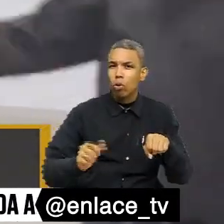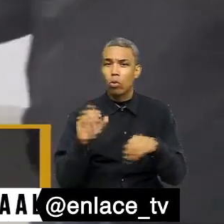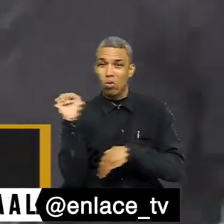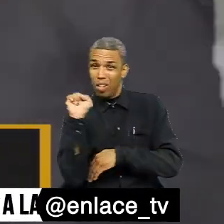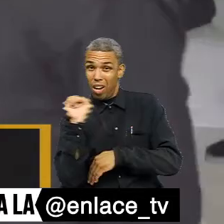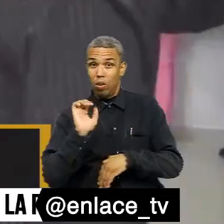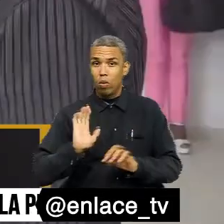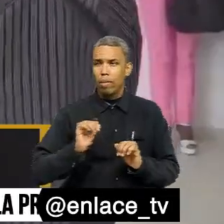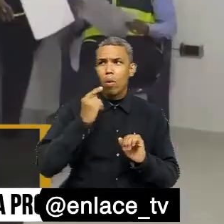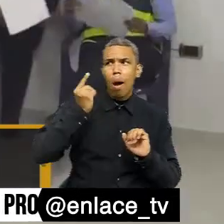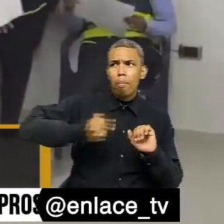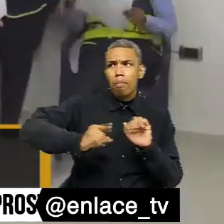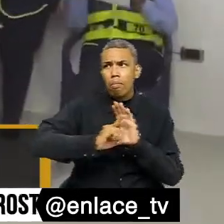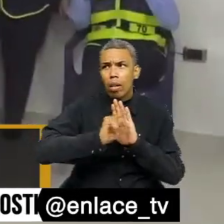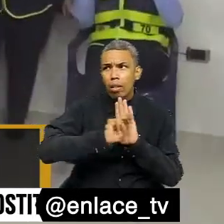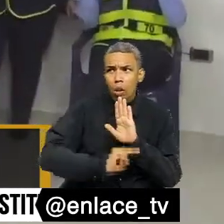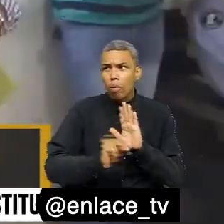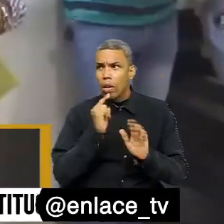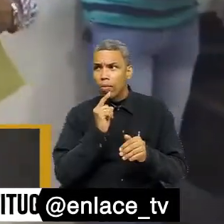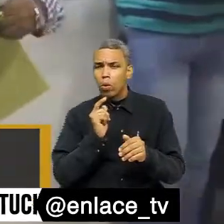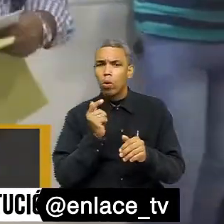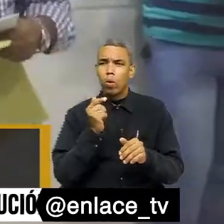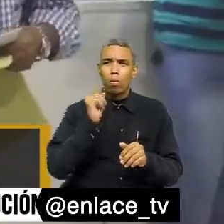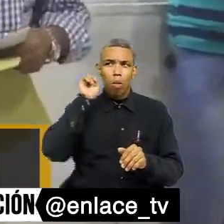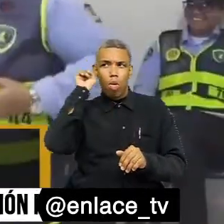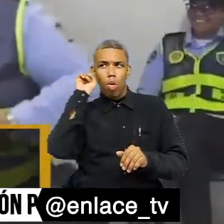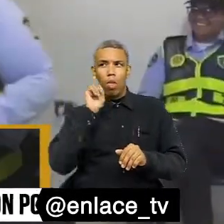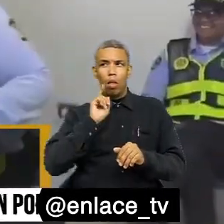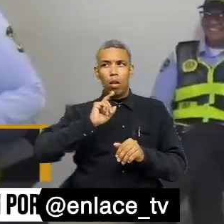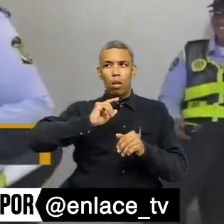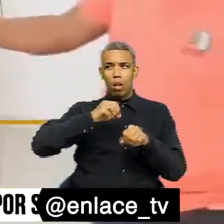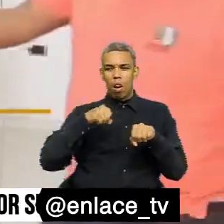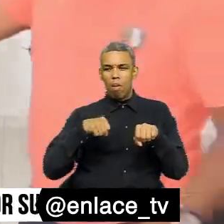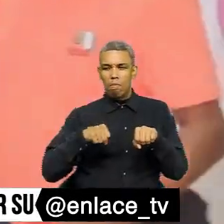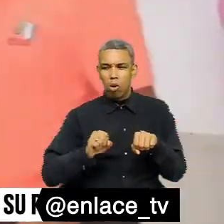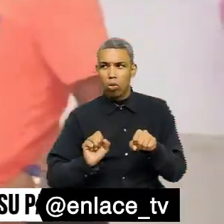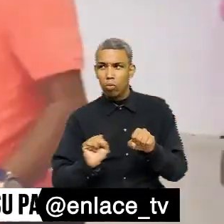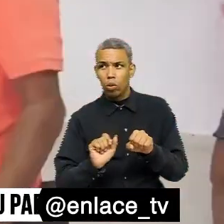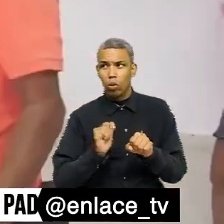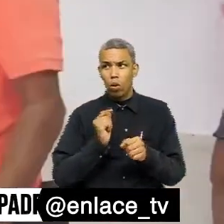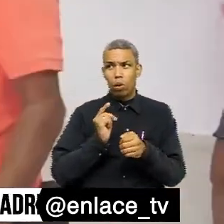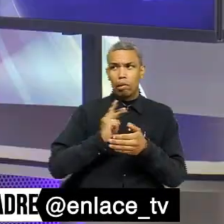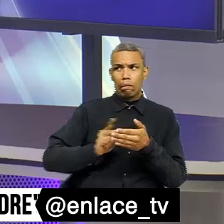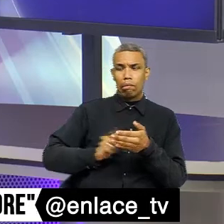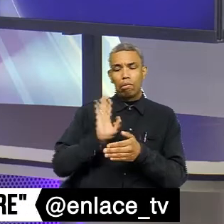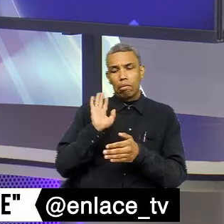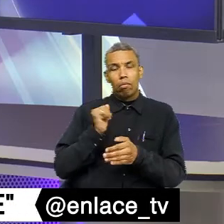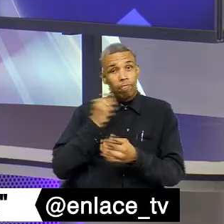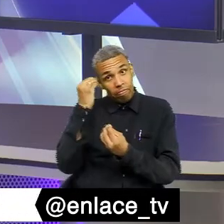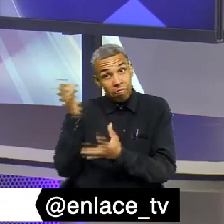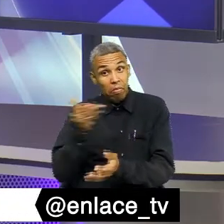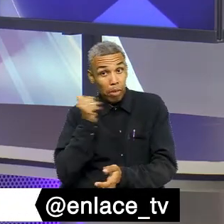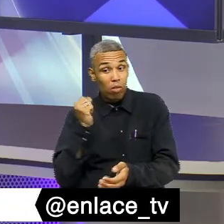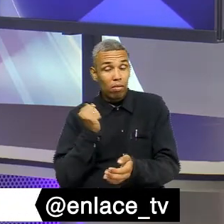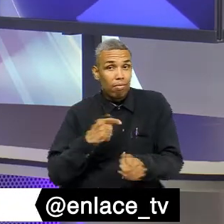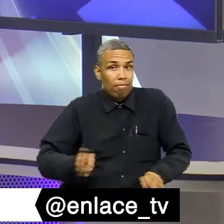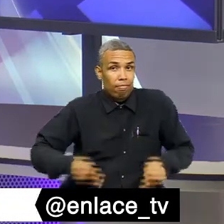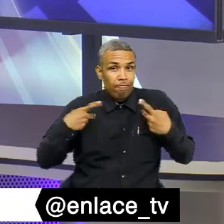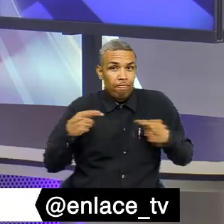respeto a las normas viales y así protegerse ante cualquier situación que ponga en riesgo su integridad. De otra